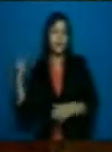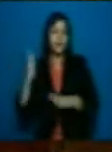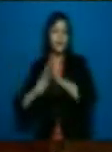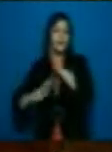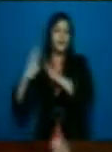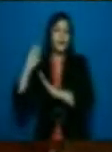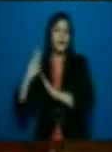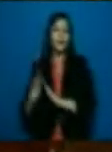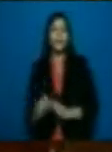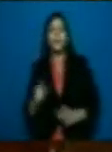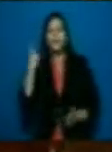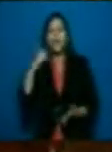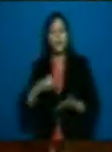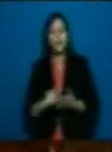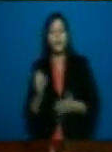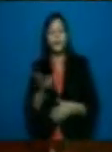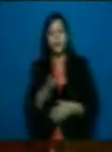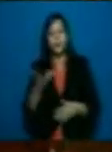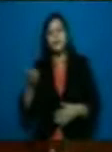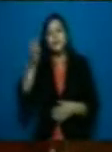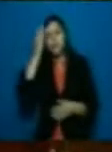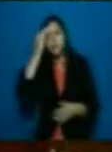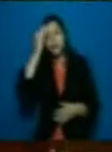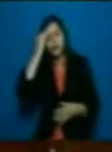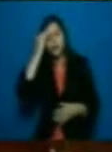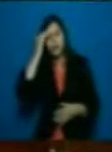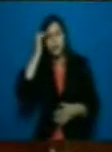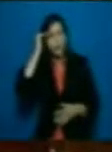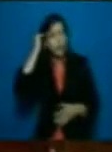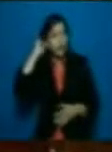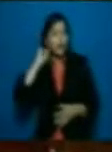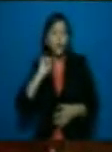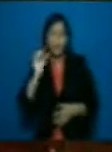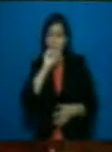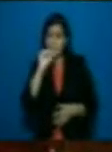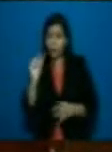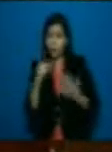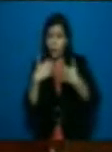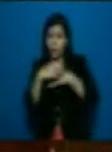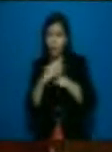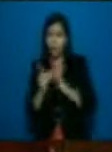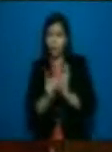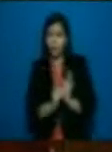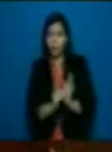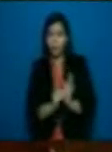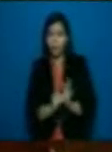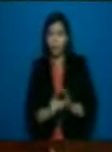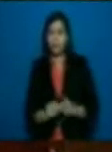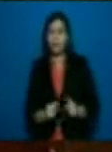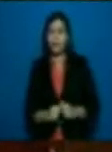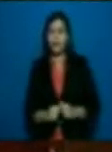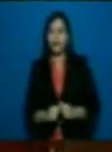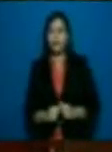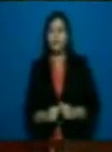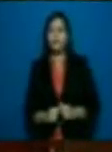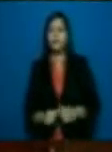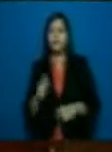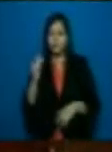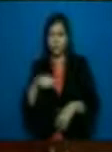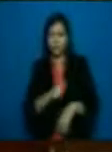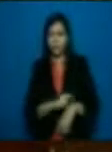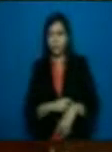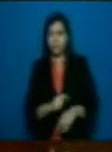es por eso y en ese contexto en nombre de la asamblea legislativa de la república de costa rica- deseo